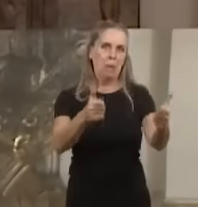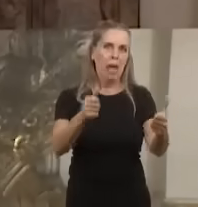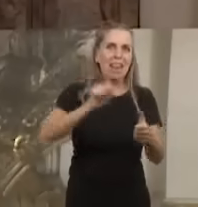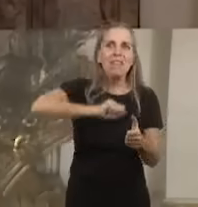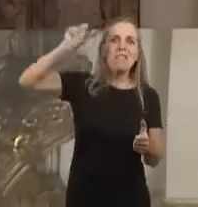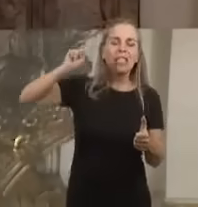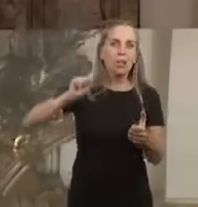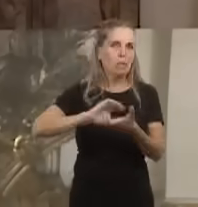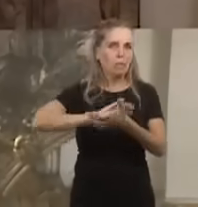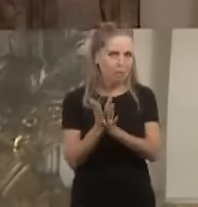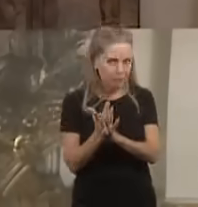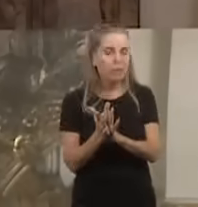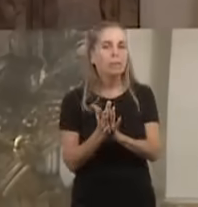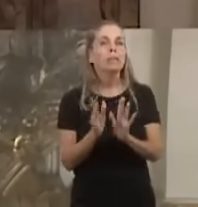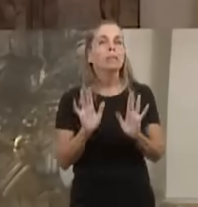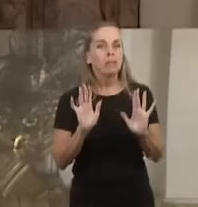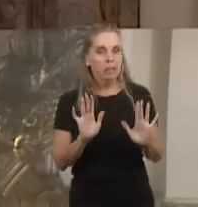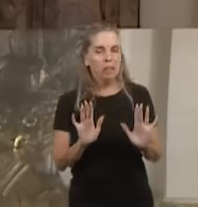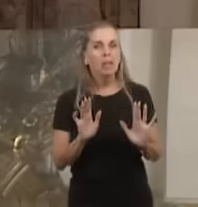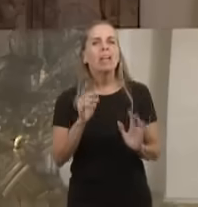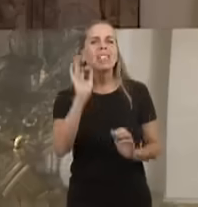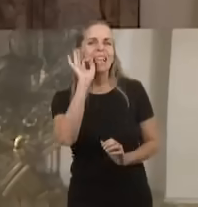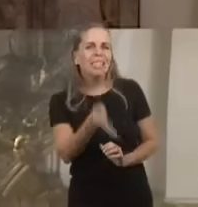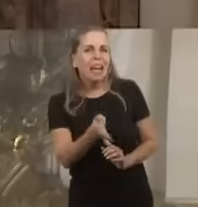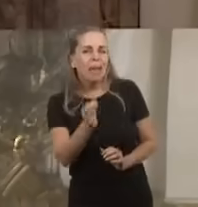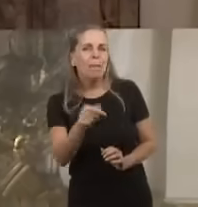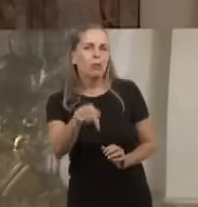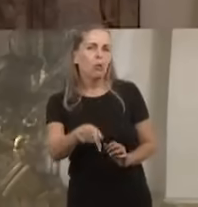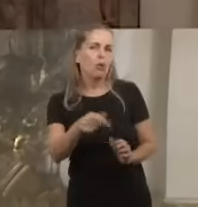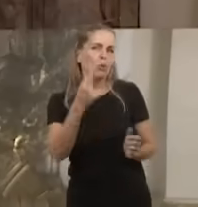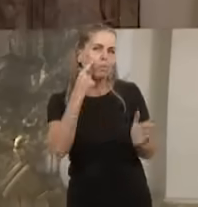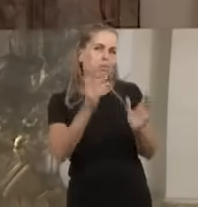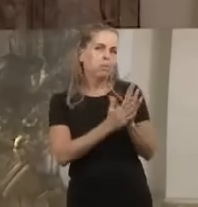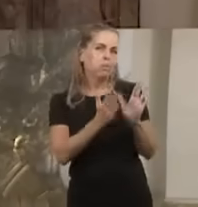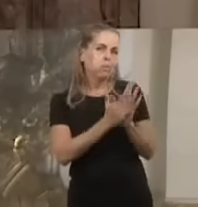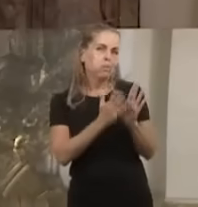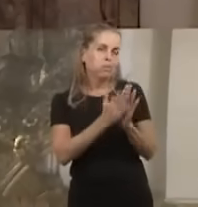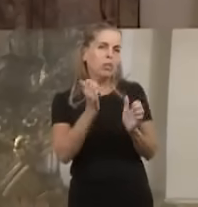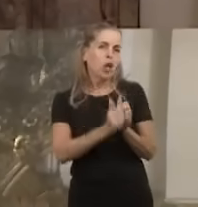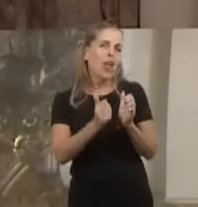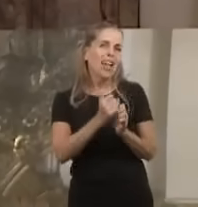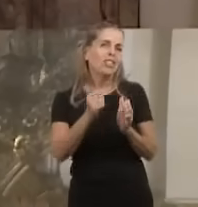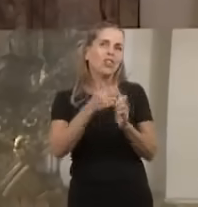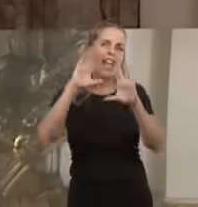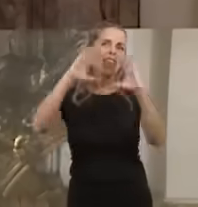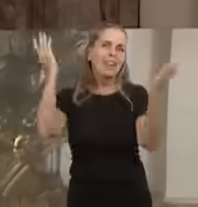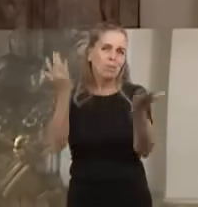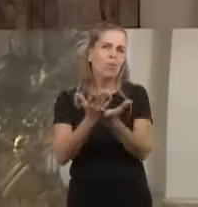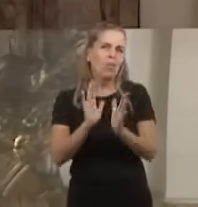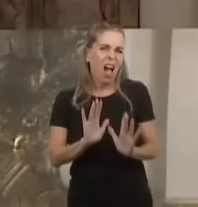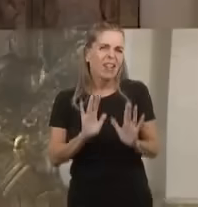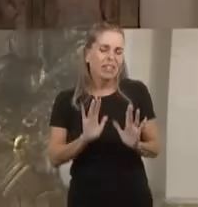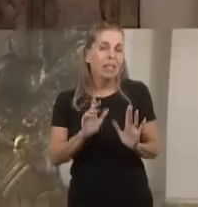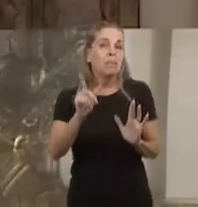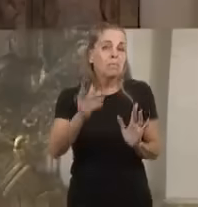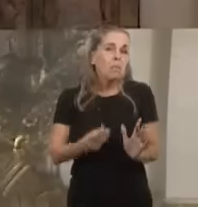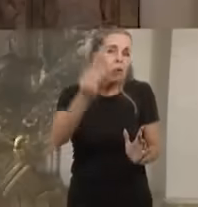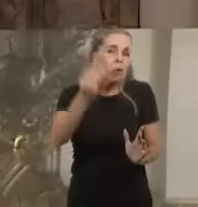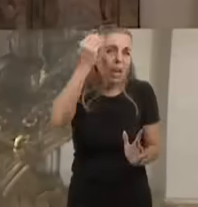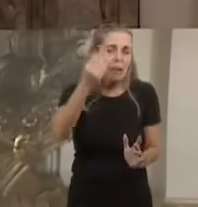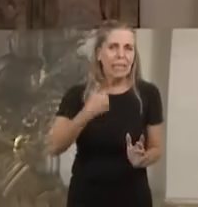magia Estos son conceptos que ya han sido largamente demostrados a lo largo de la historia de la humanidad y que la argentina se rechasan por una